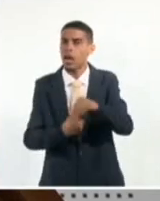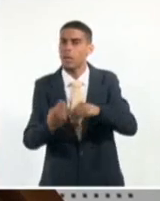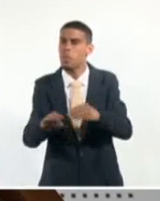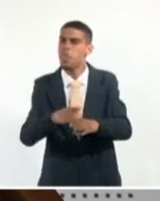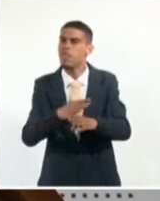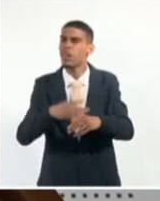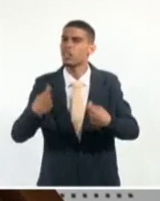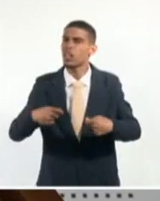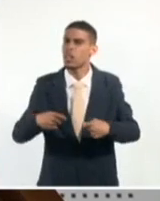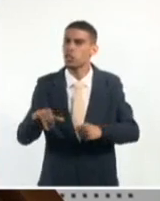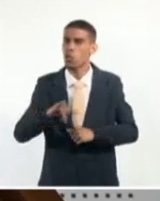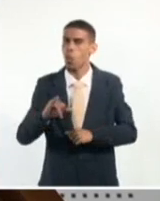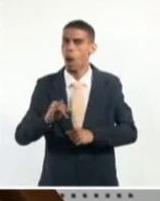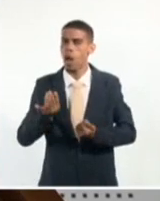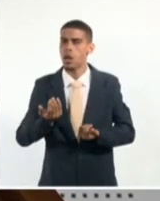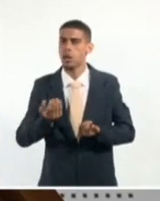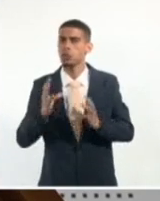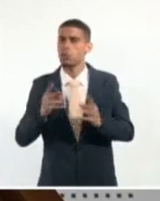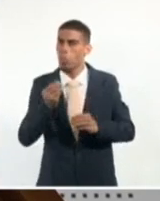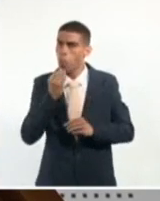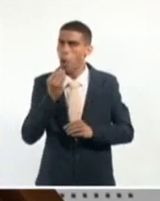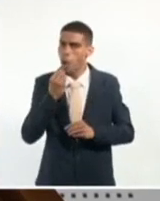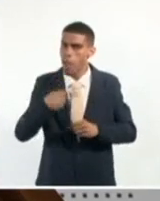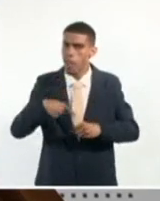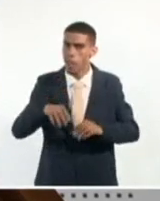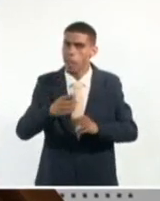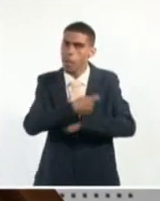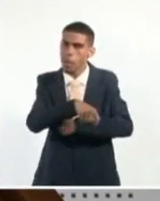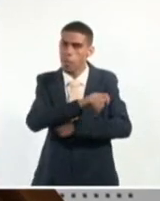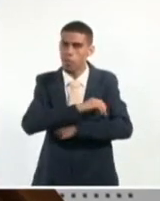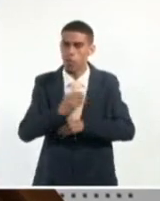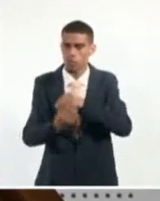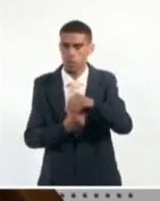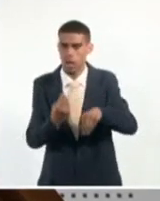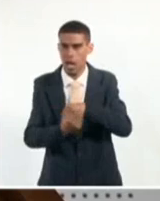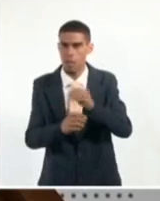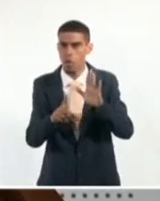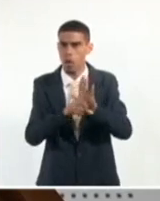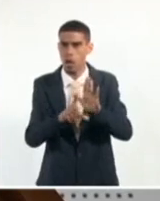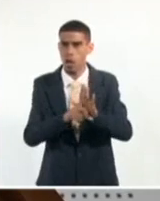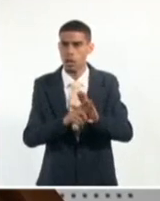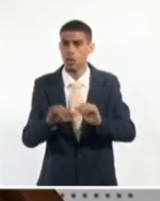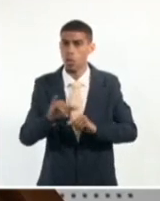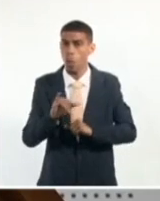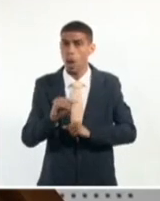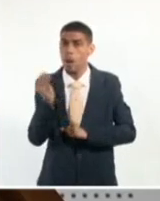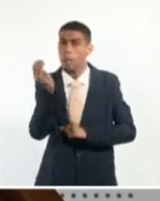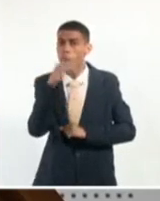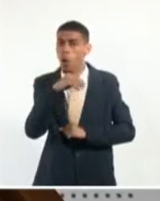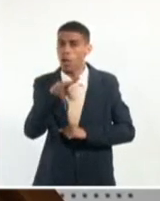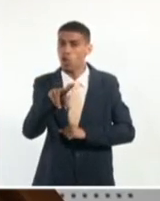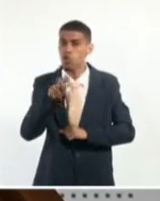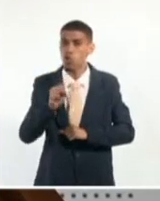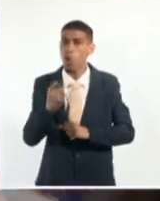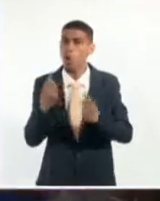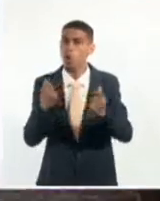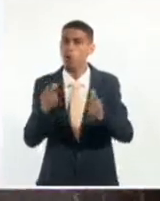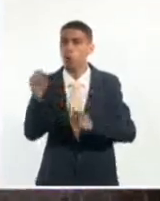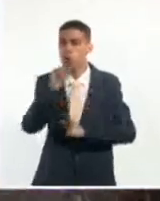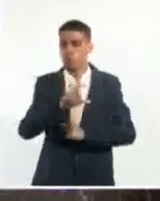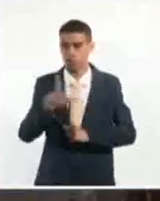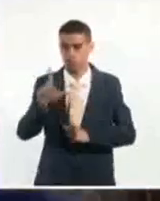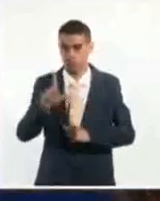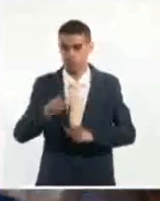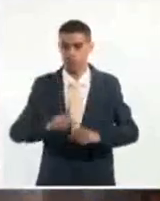y garantías fundamentales previstas en la Constitución y la actualización del modelo económico y social.